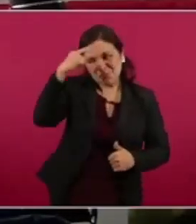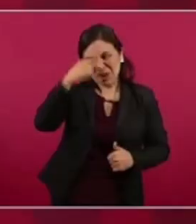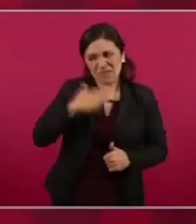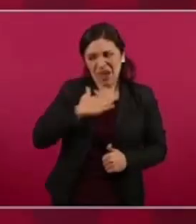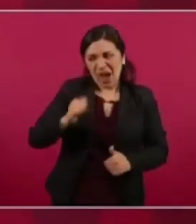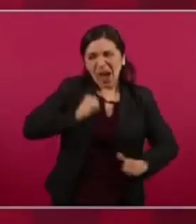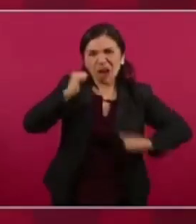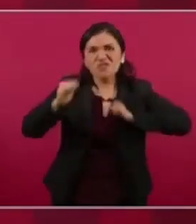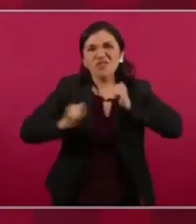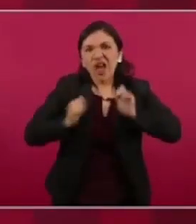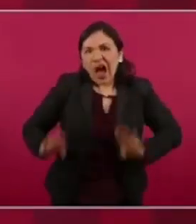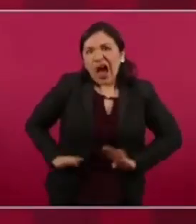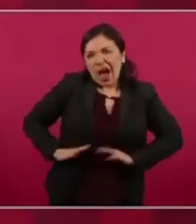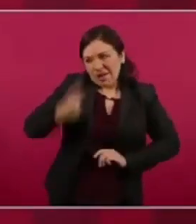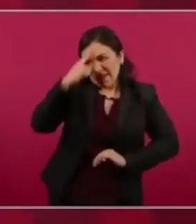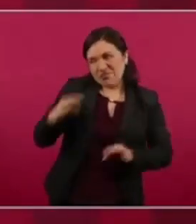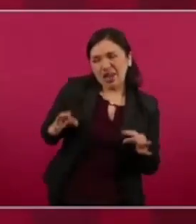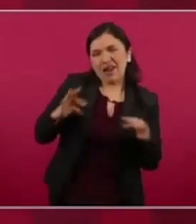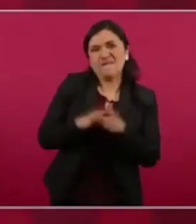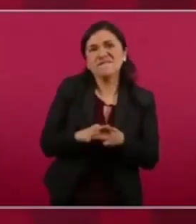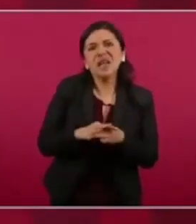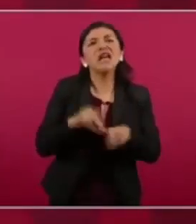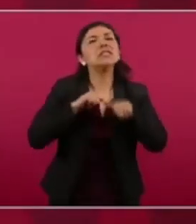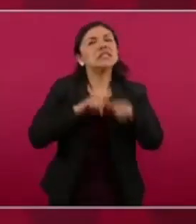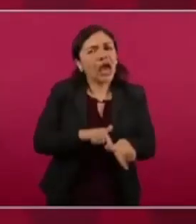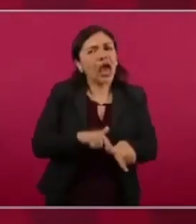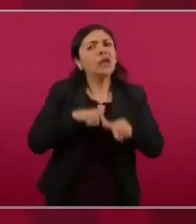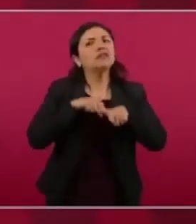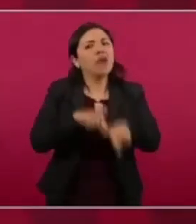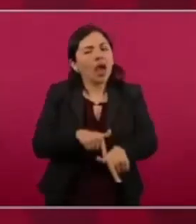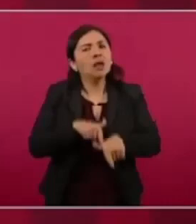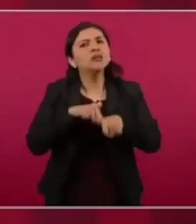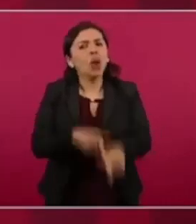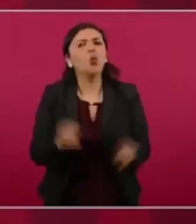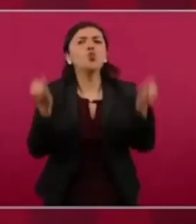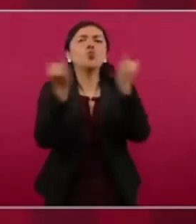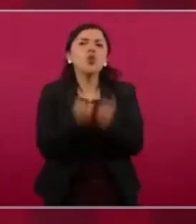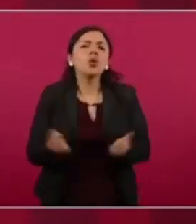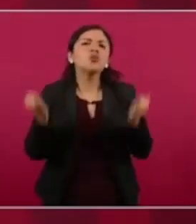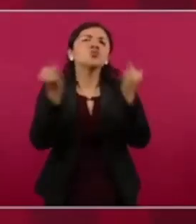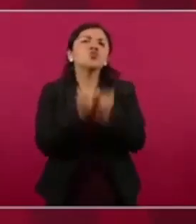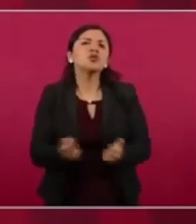por su conservadurismo, siguen utilizando las mismas prácticas.